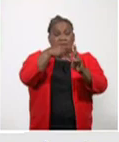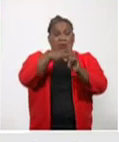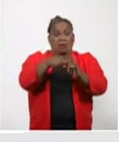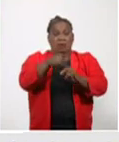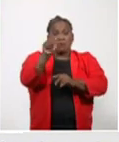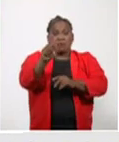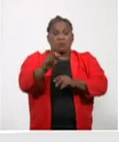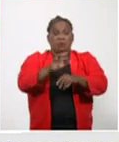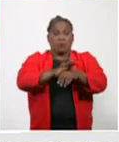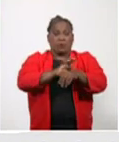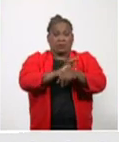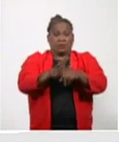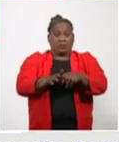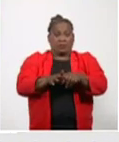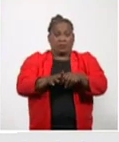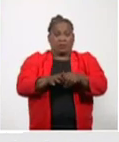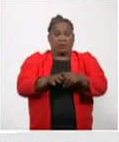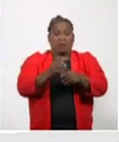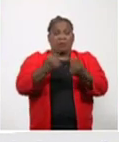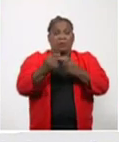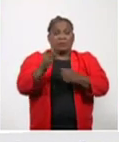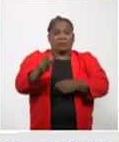que todavía se encuentran ingresados.